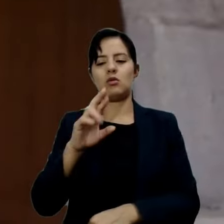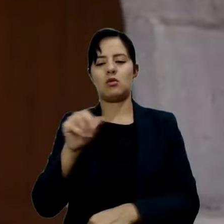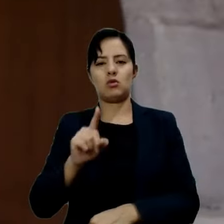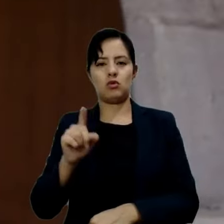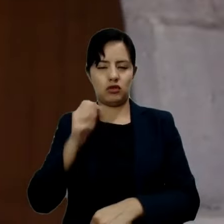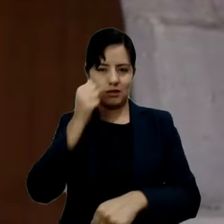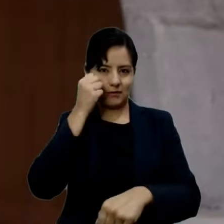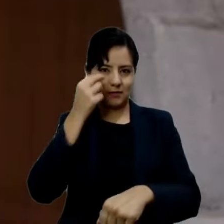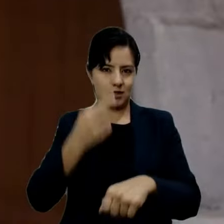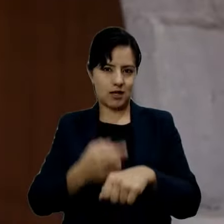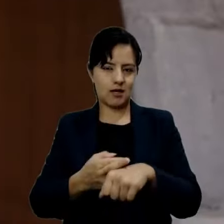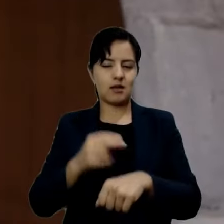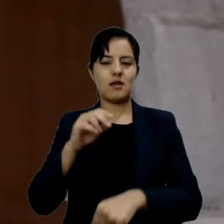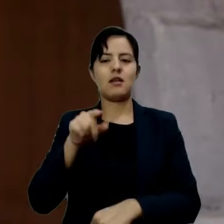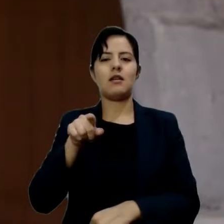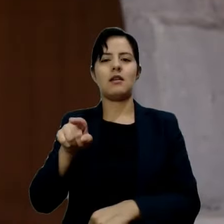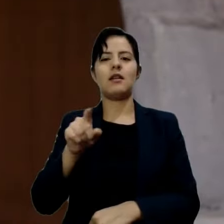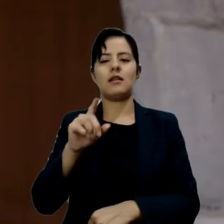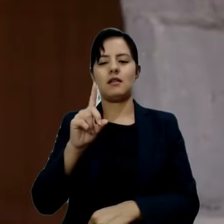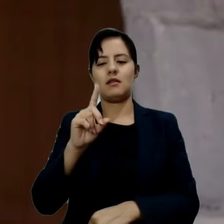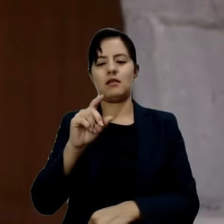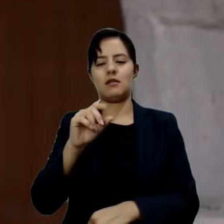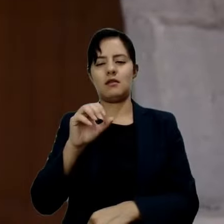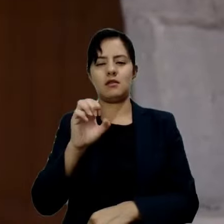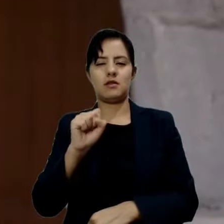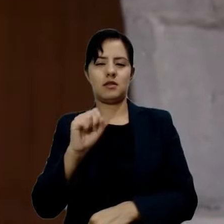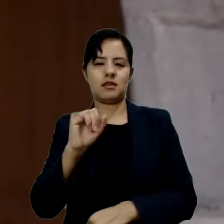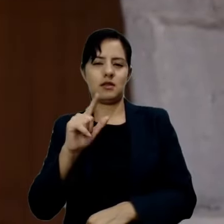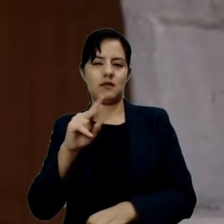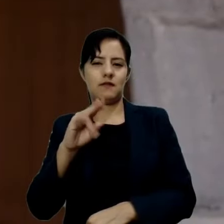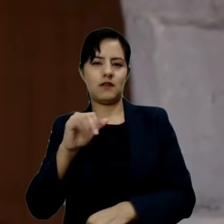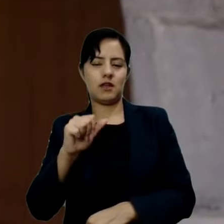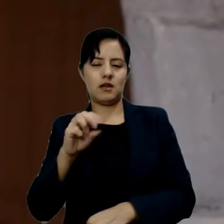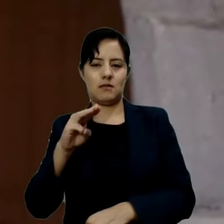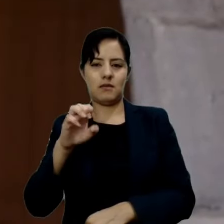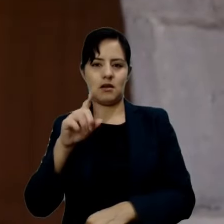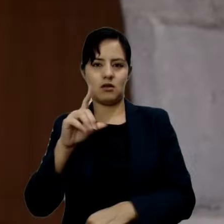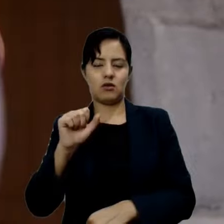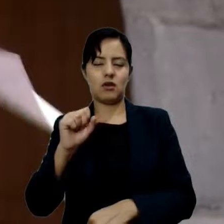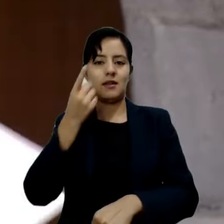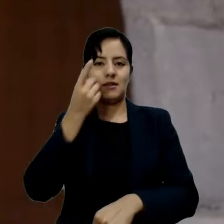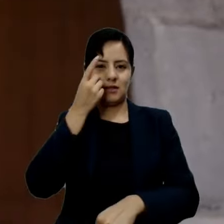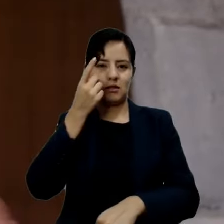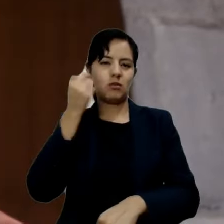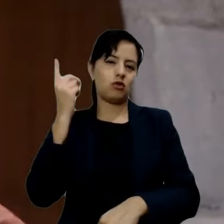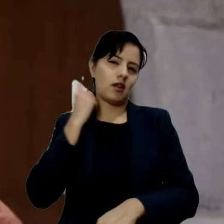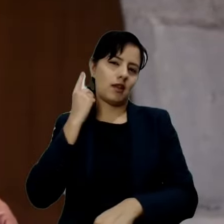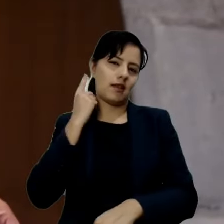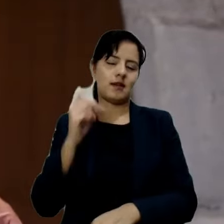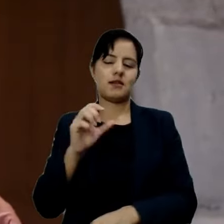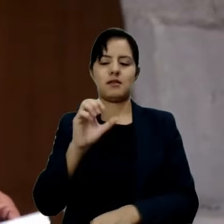Barberena Maldonado rúbrica diputada Claudia de cire Morales Robledo rúbrica sería cuánto diputada presidente